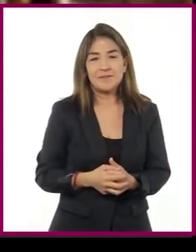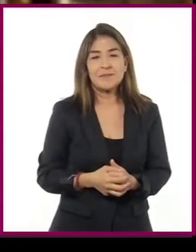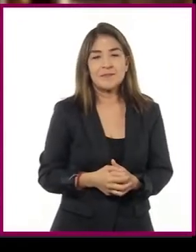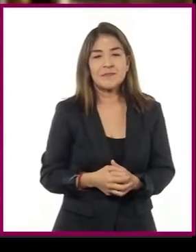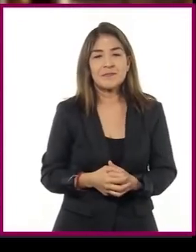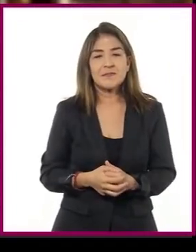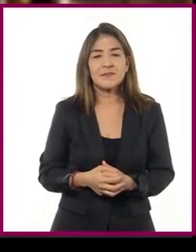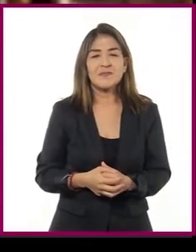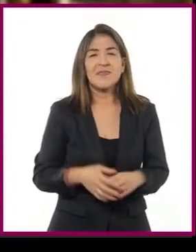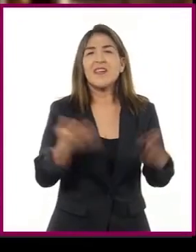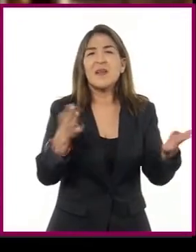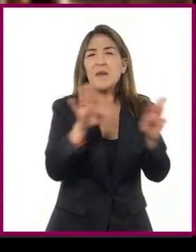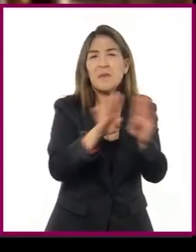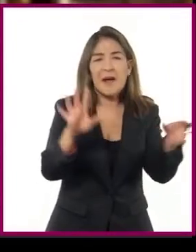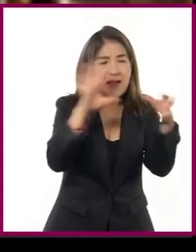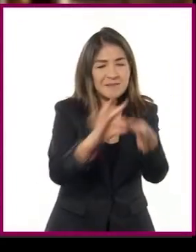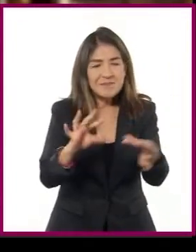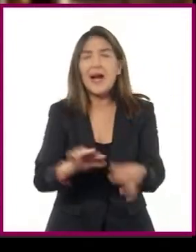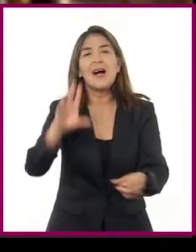Así, sin ninguna explicación.